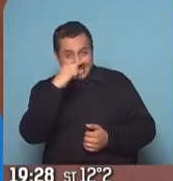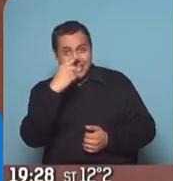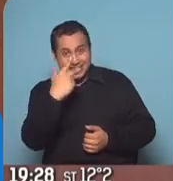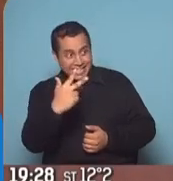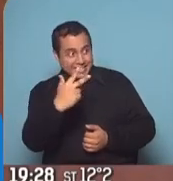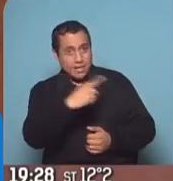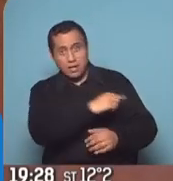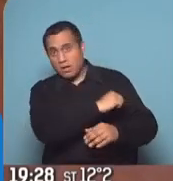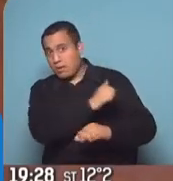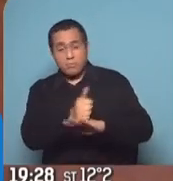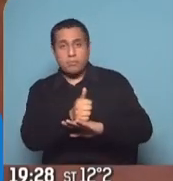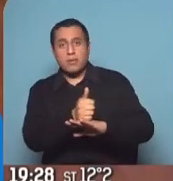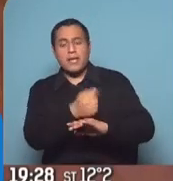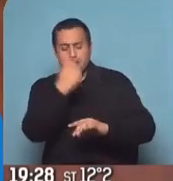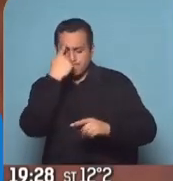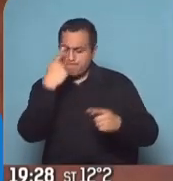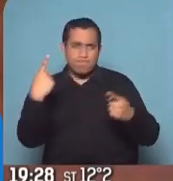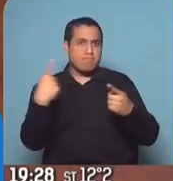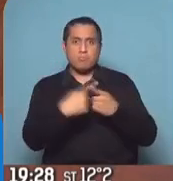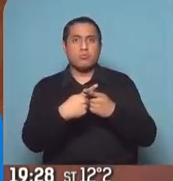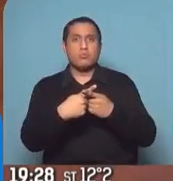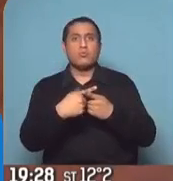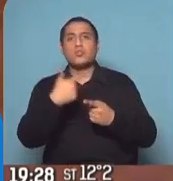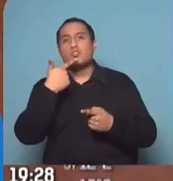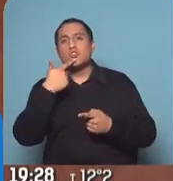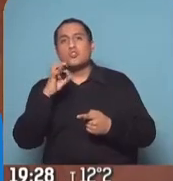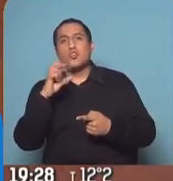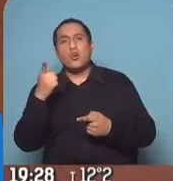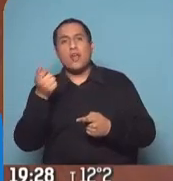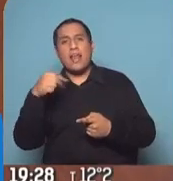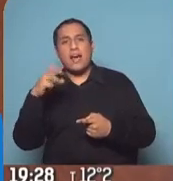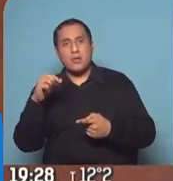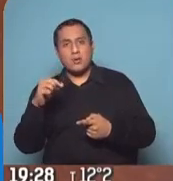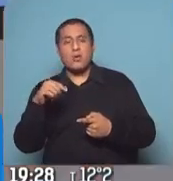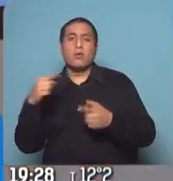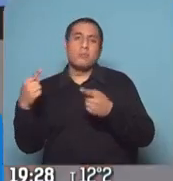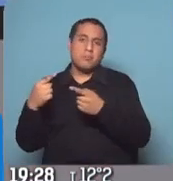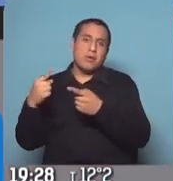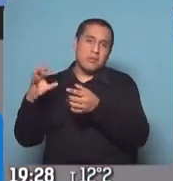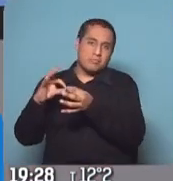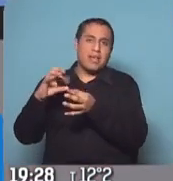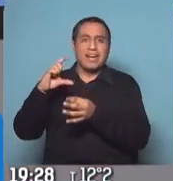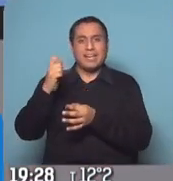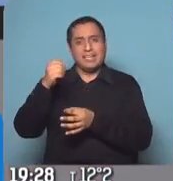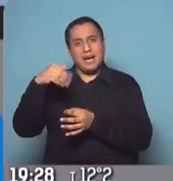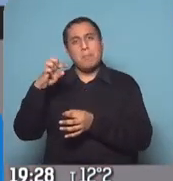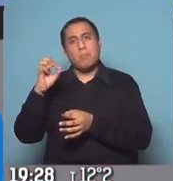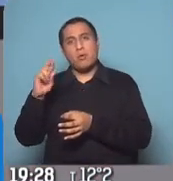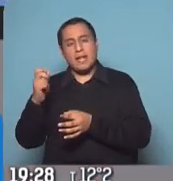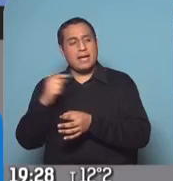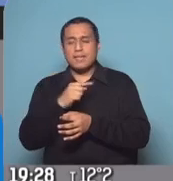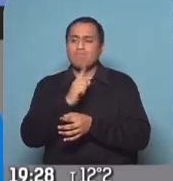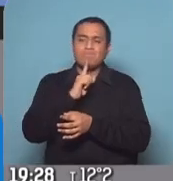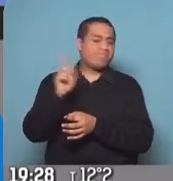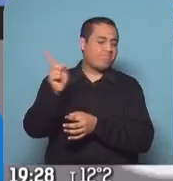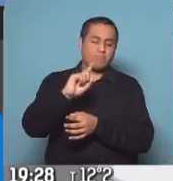estaba oponiéndose a la fórmula Solano-Lima-Cámpora. sí, del peronismo. Cámpora-Solano-Lima. Sí, que Y llevaba a Sánchez